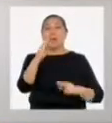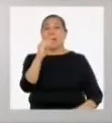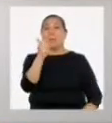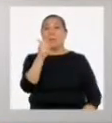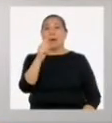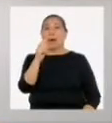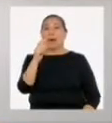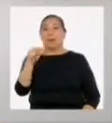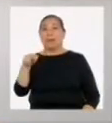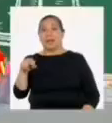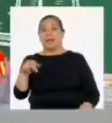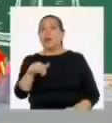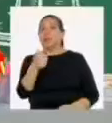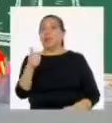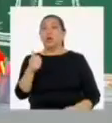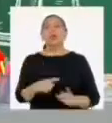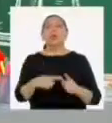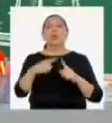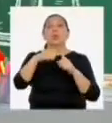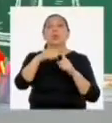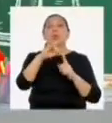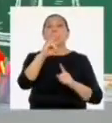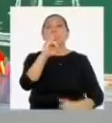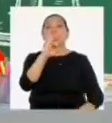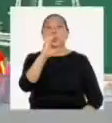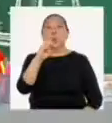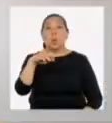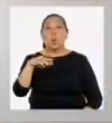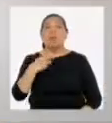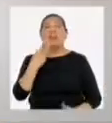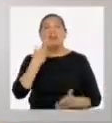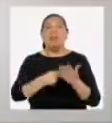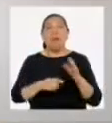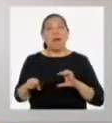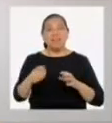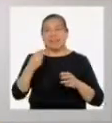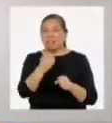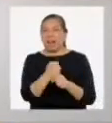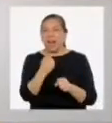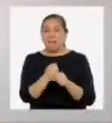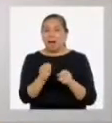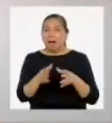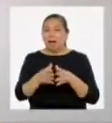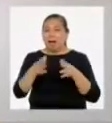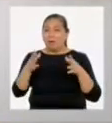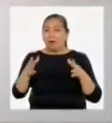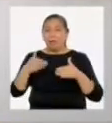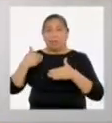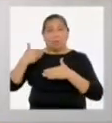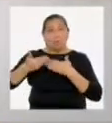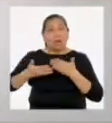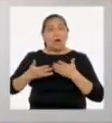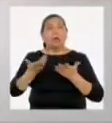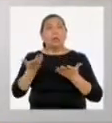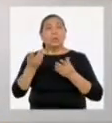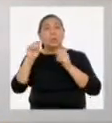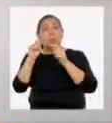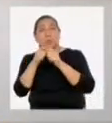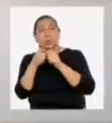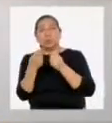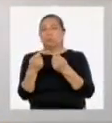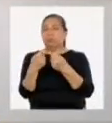y las 30 en Túcume. ¿Qué innovaciones realizaron los Lambayeque? Ellos realizaron grandes avances en